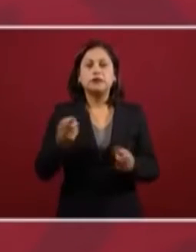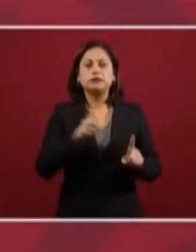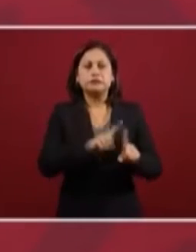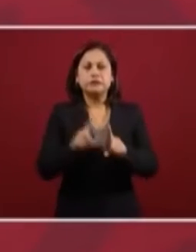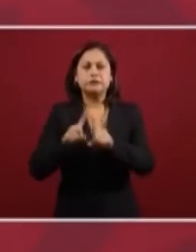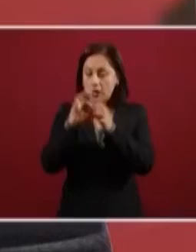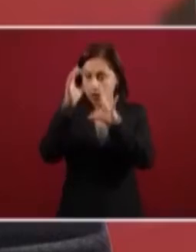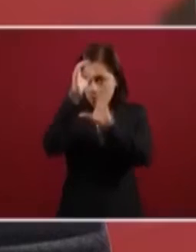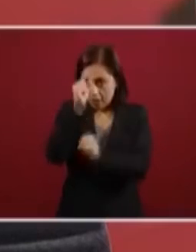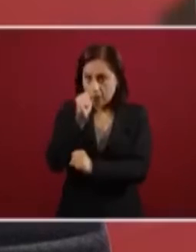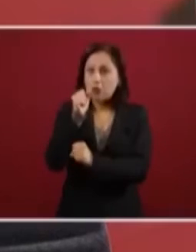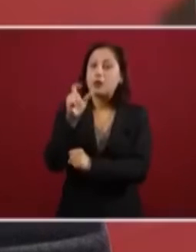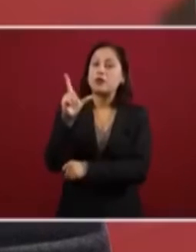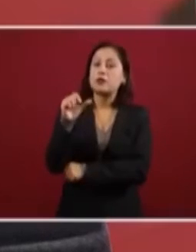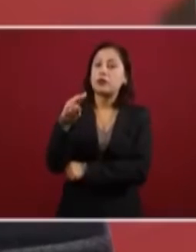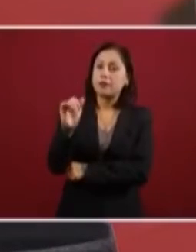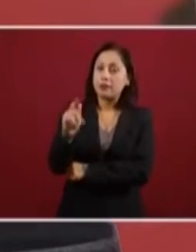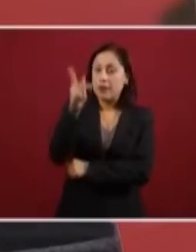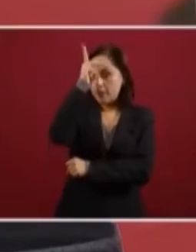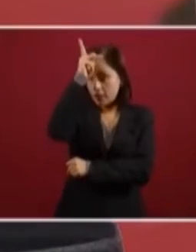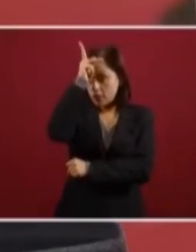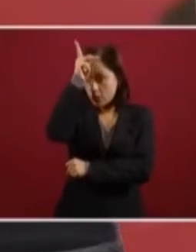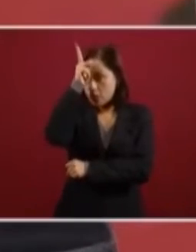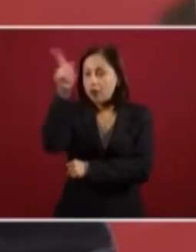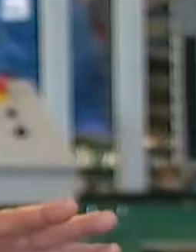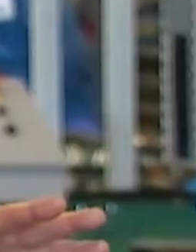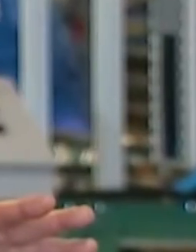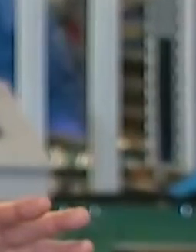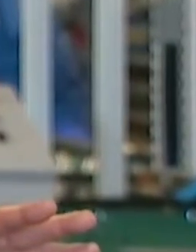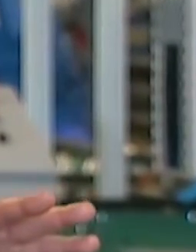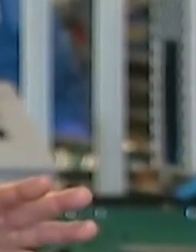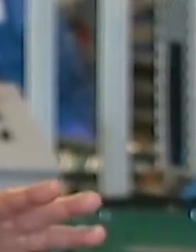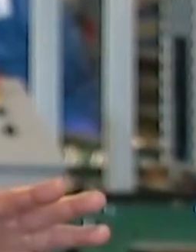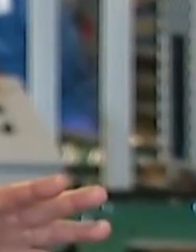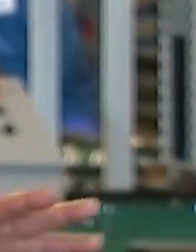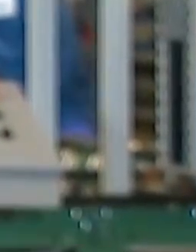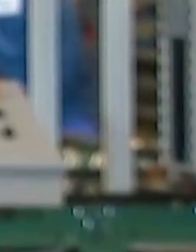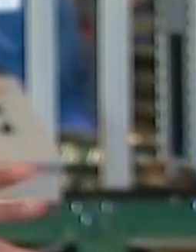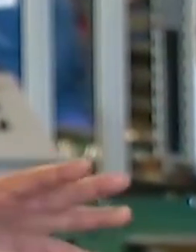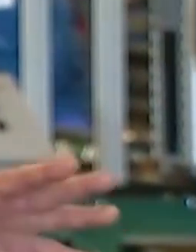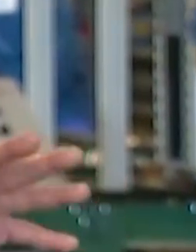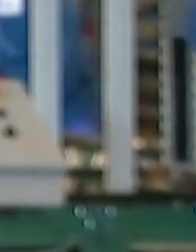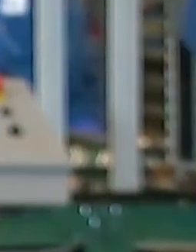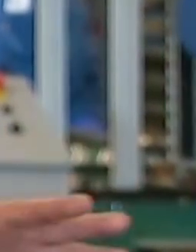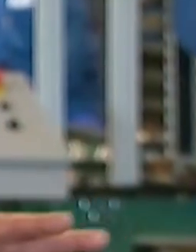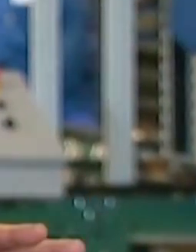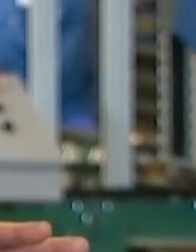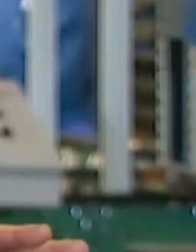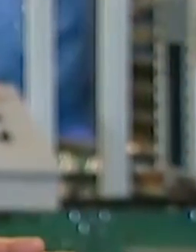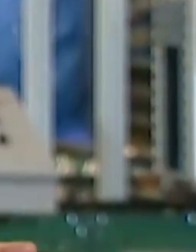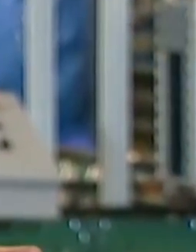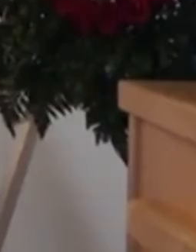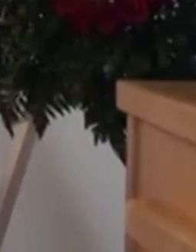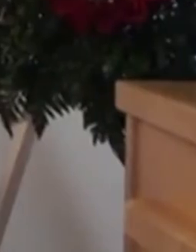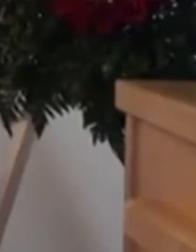advirtió que su país no permitirá ninguna violación a su soberanía nacional las declaraciones de trump fueron hechas luego de que a principios de